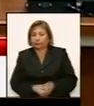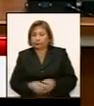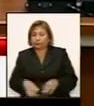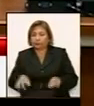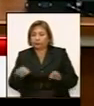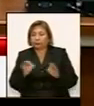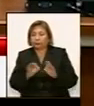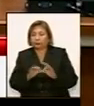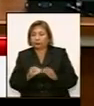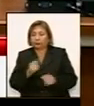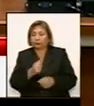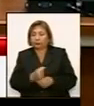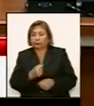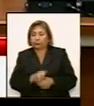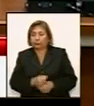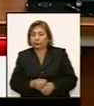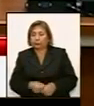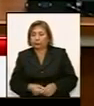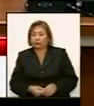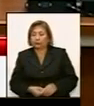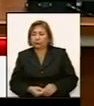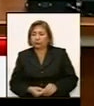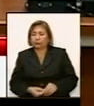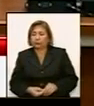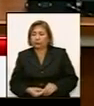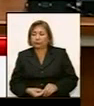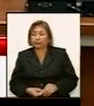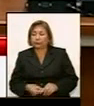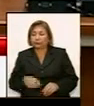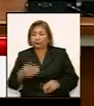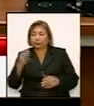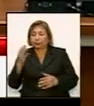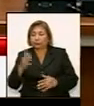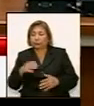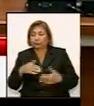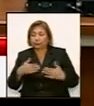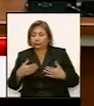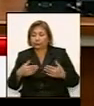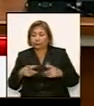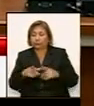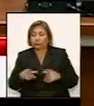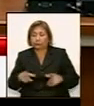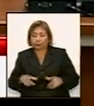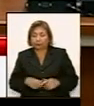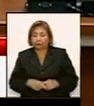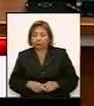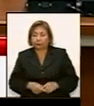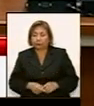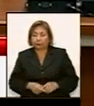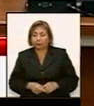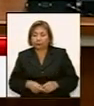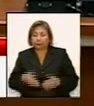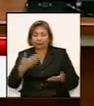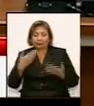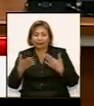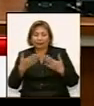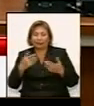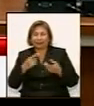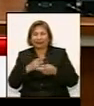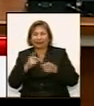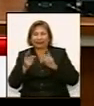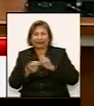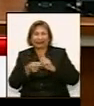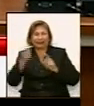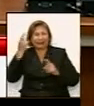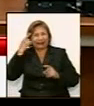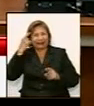importante trabajo. Luego de la siguiente presentación vamos a tener un espacio para el diálogo, el intercambio,